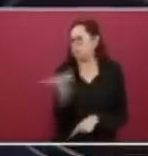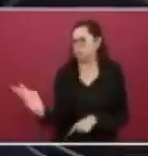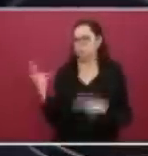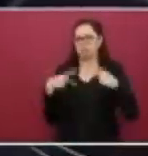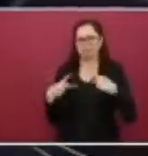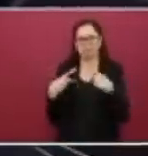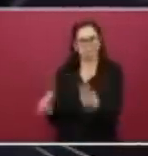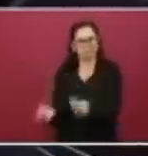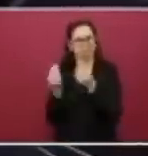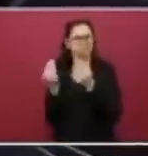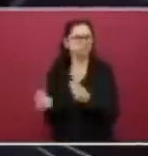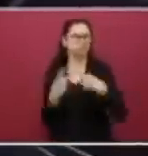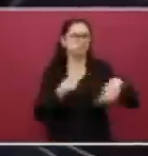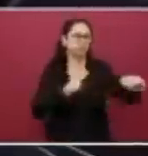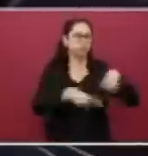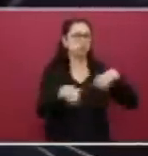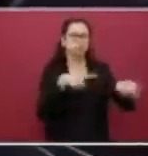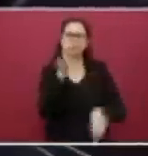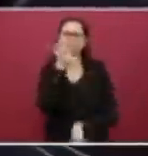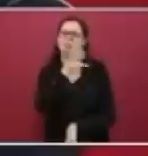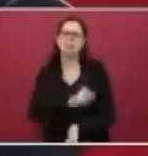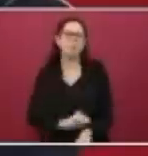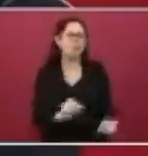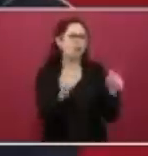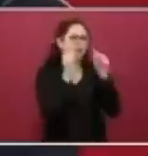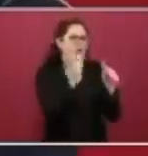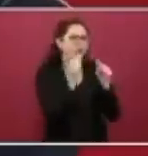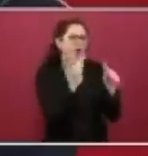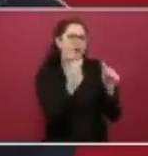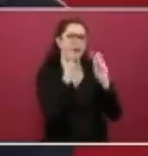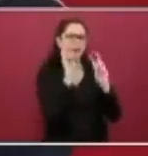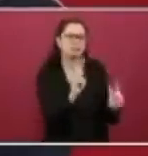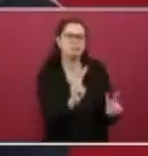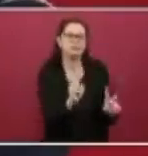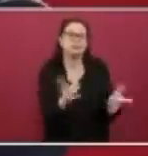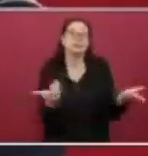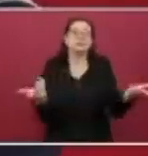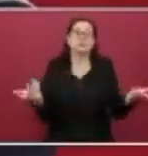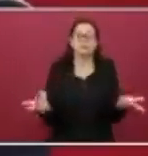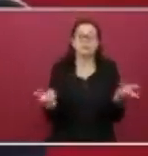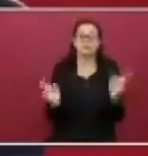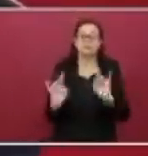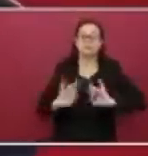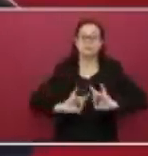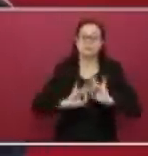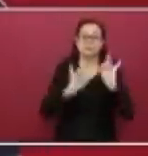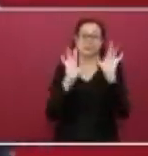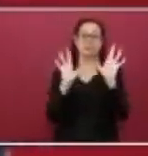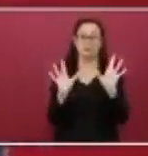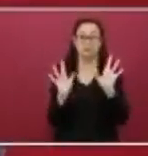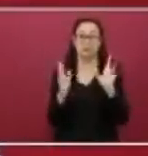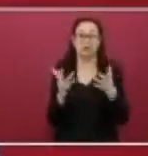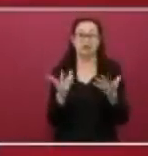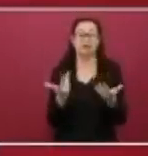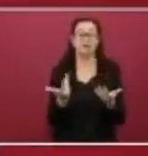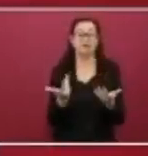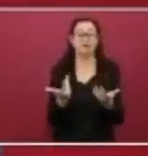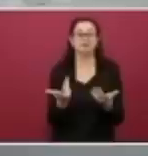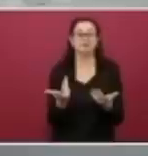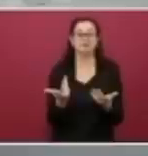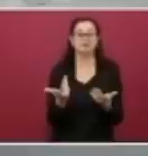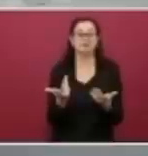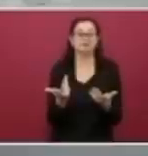fútbol entonces no vaya a suceder de que se dé